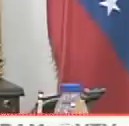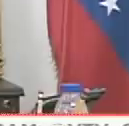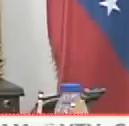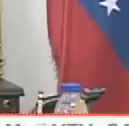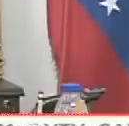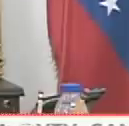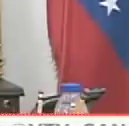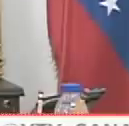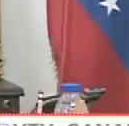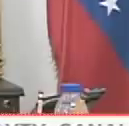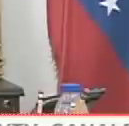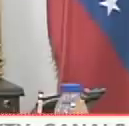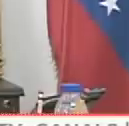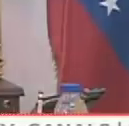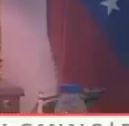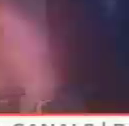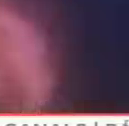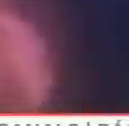bendiciones, por favor.